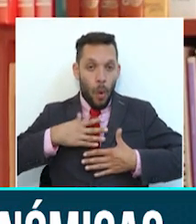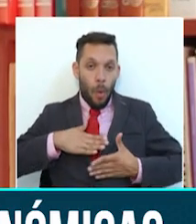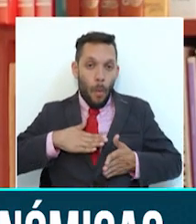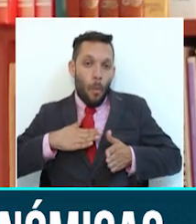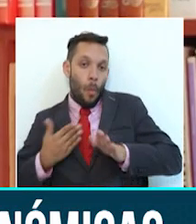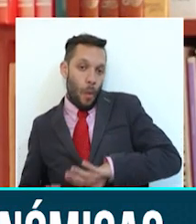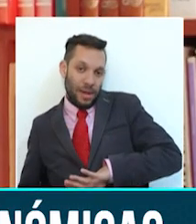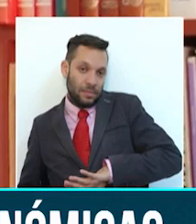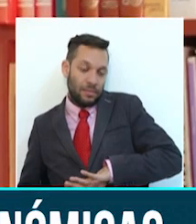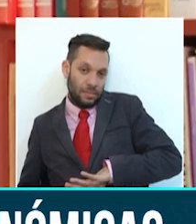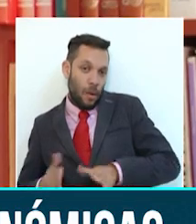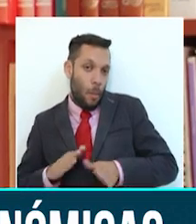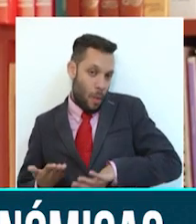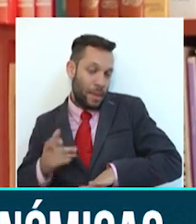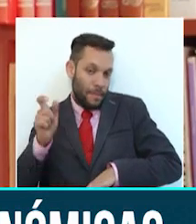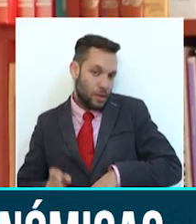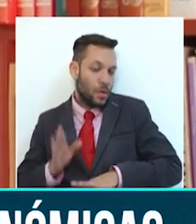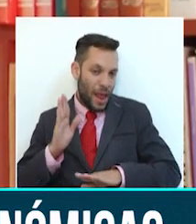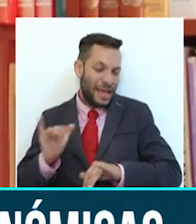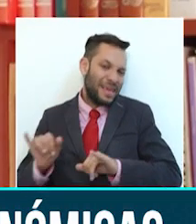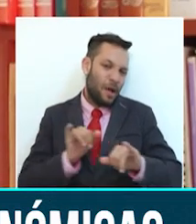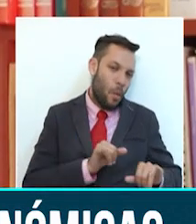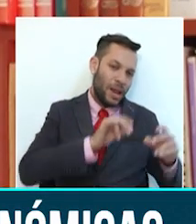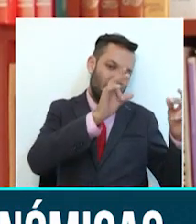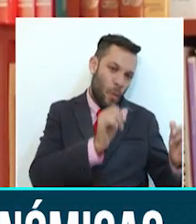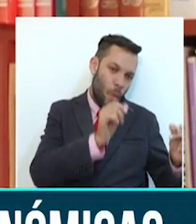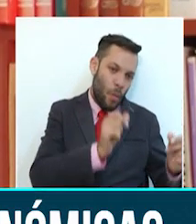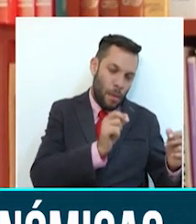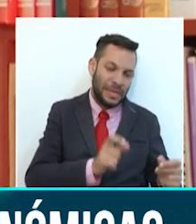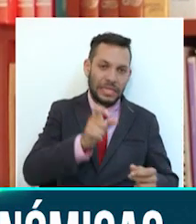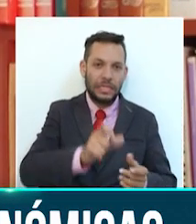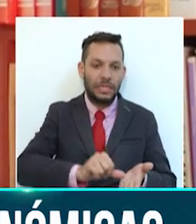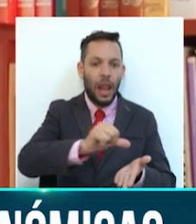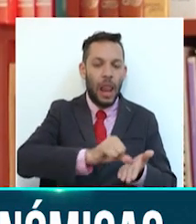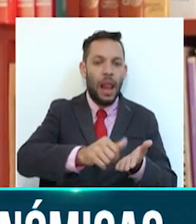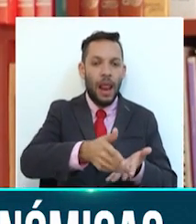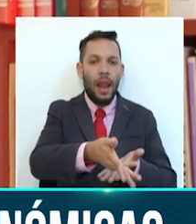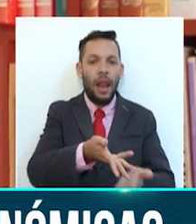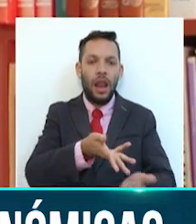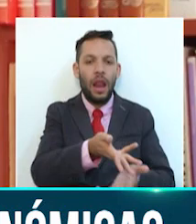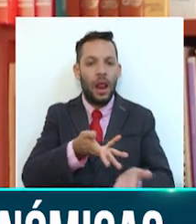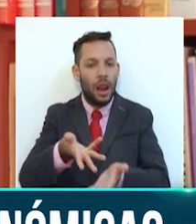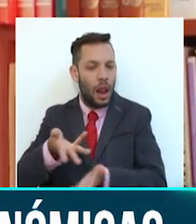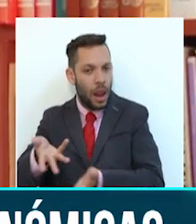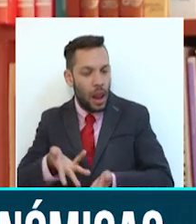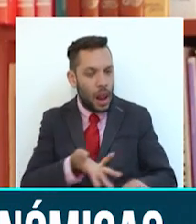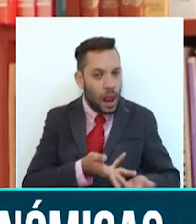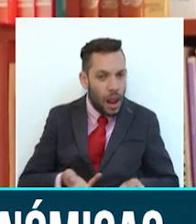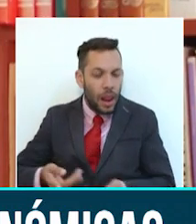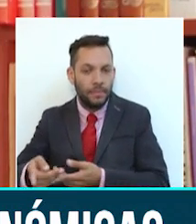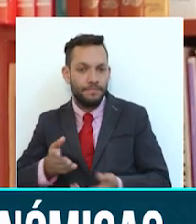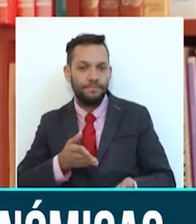puede fallecer prontamente, y en esto pues hay que tener muy en cuenta que en todo caso las